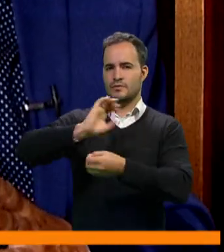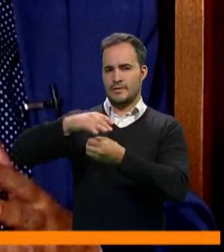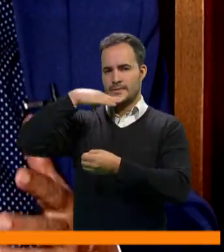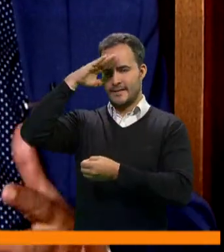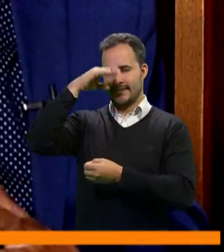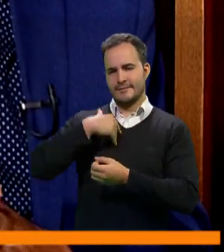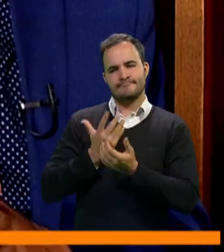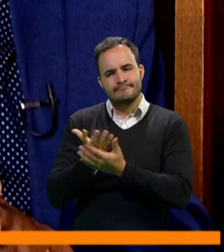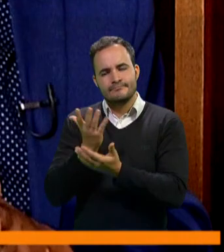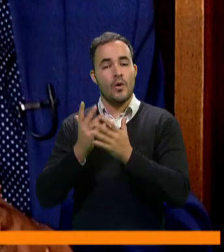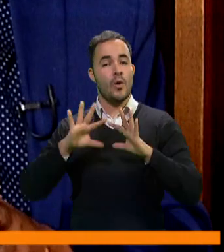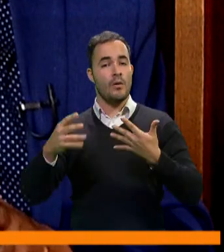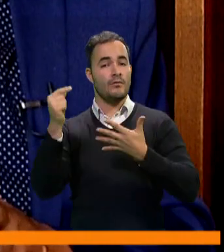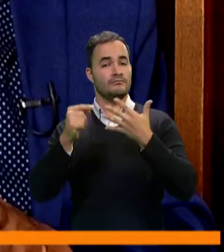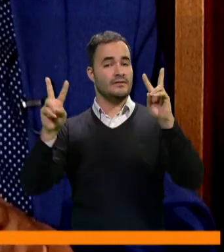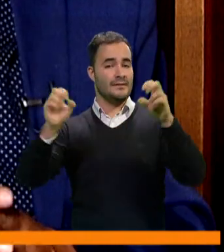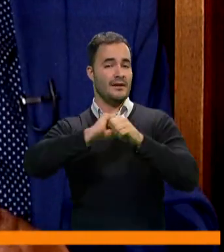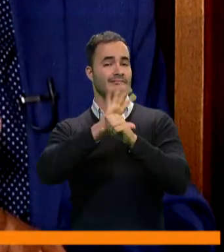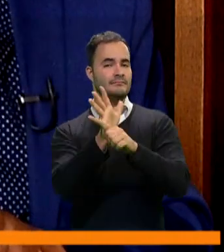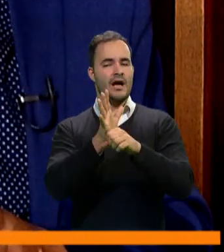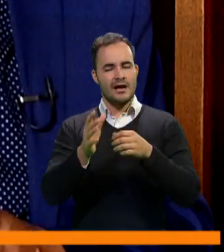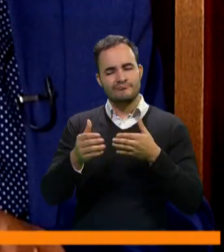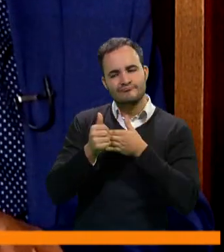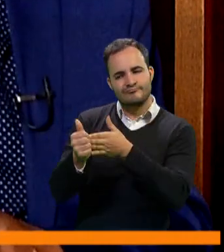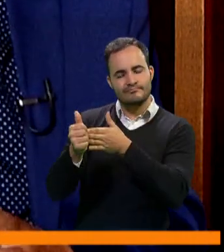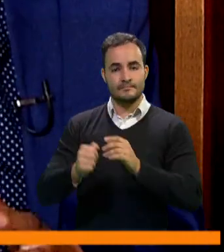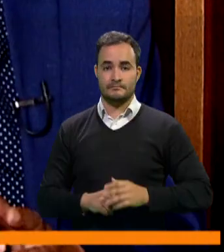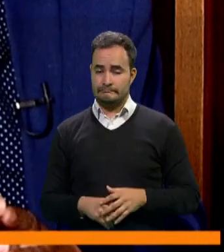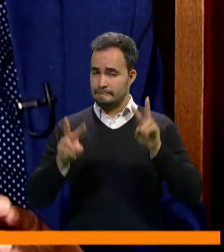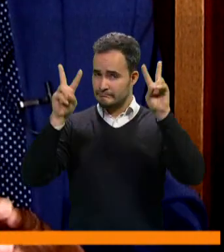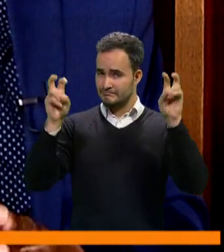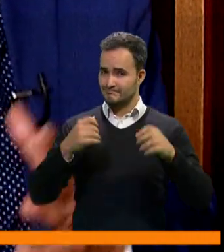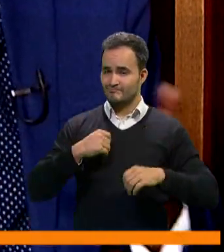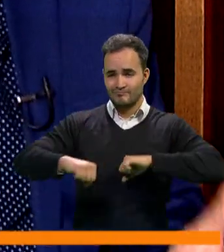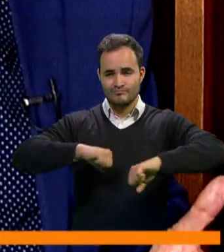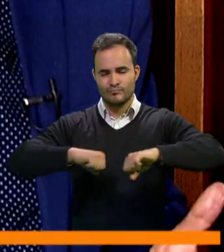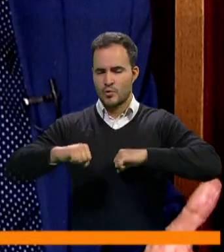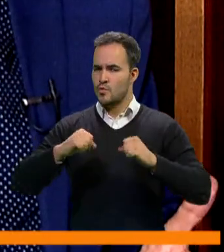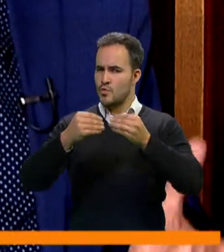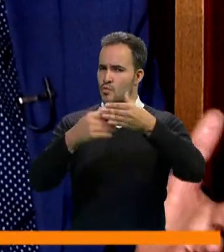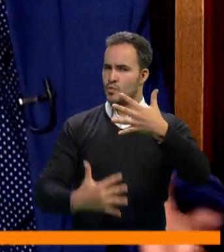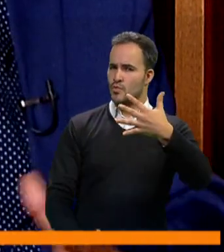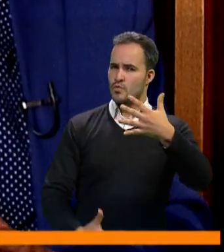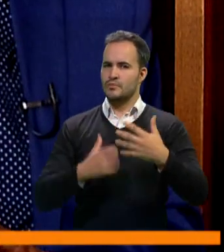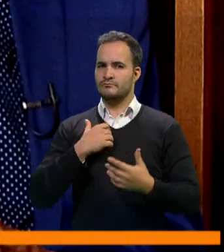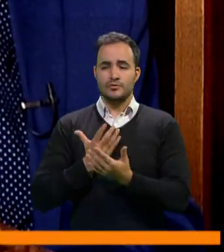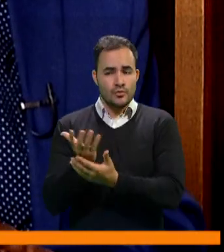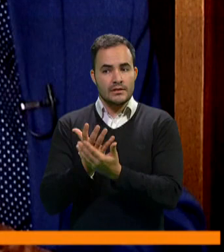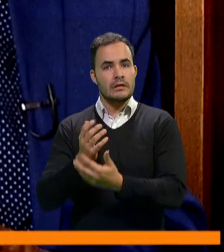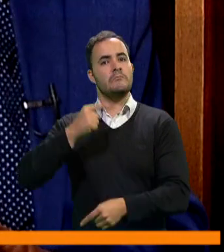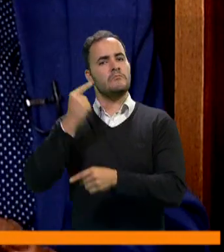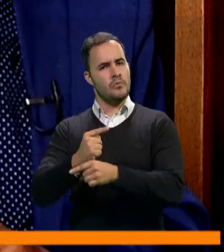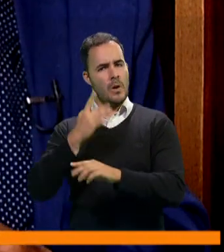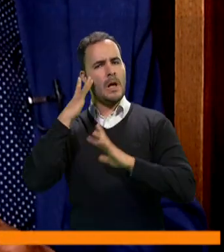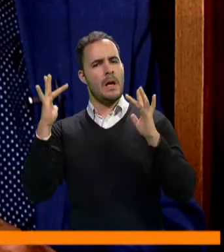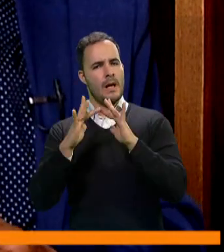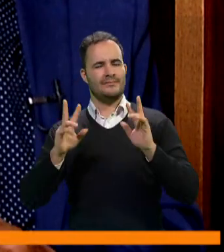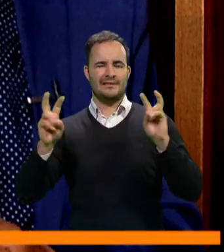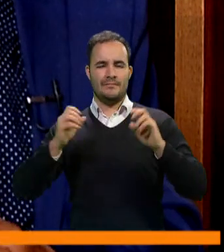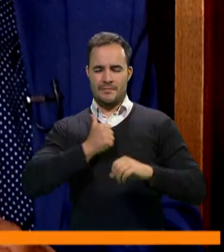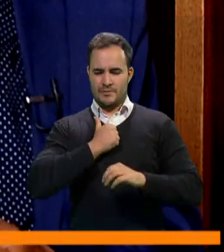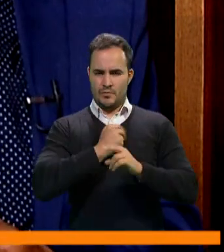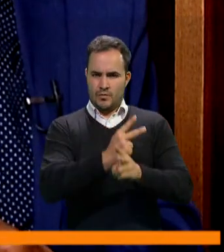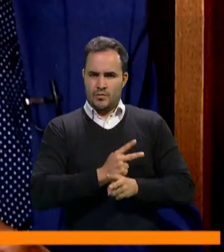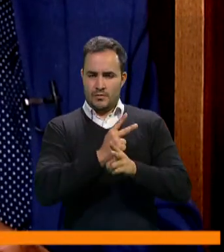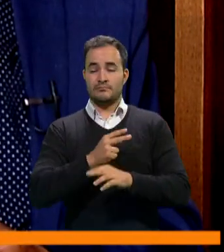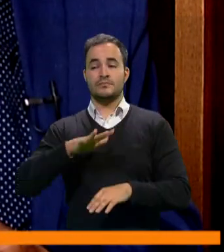Medellín en el manejo de la pandemia. Muchos son mis aportes, han sido recomendaciones válidas para